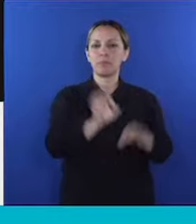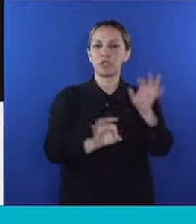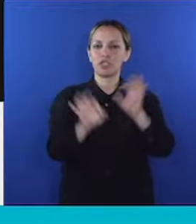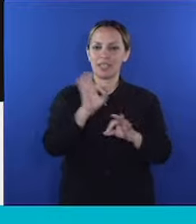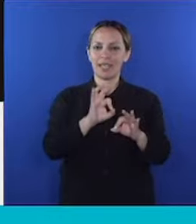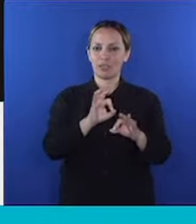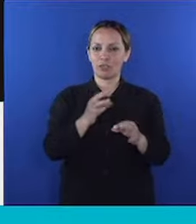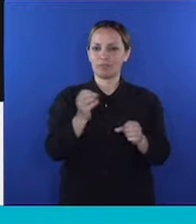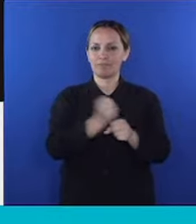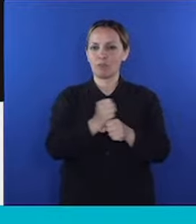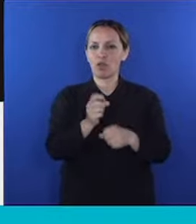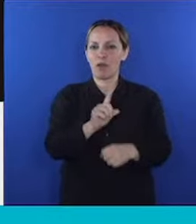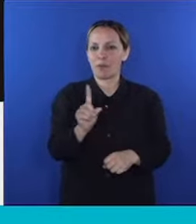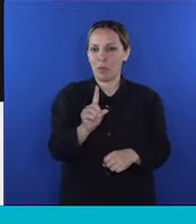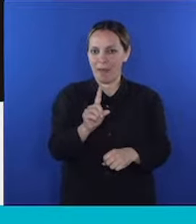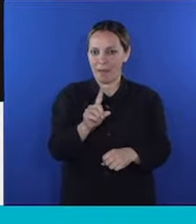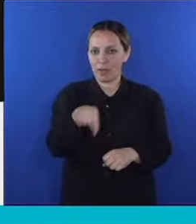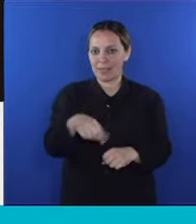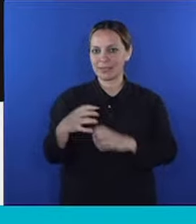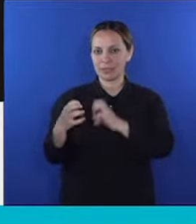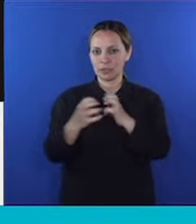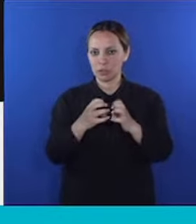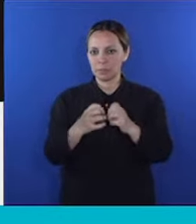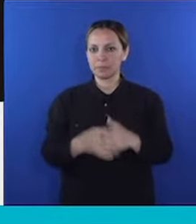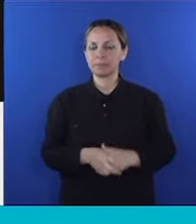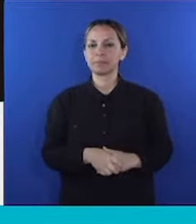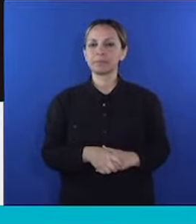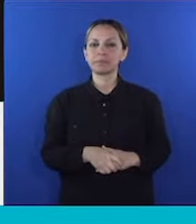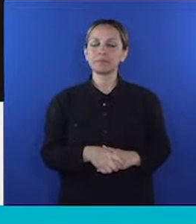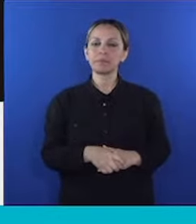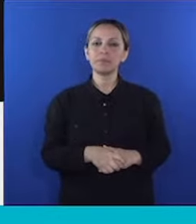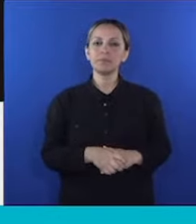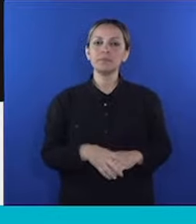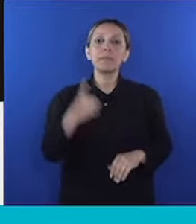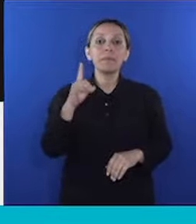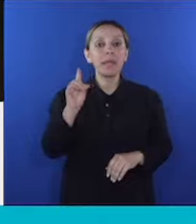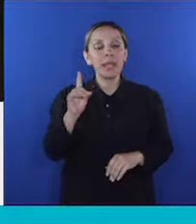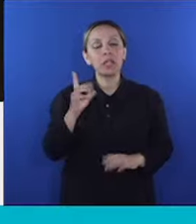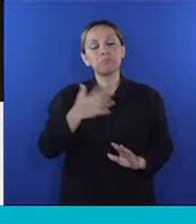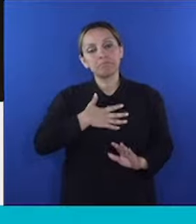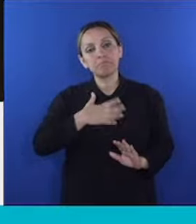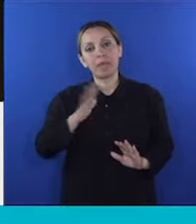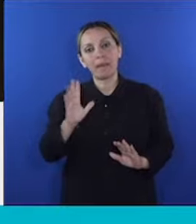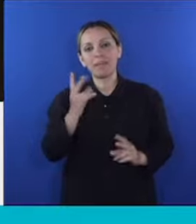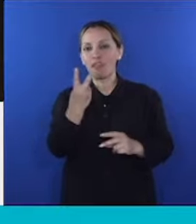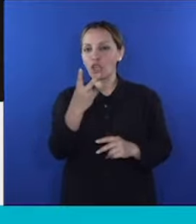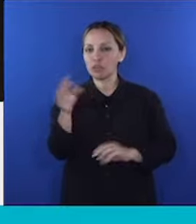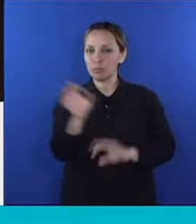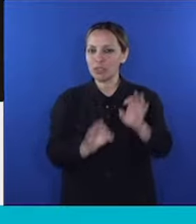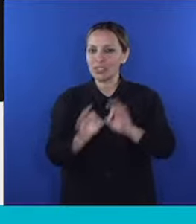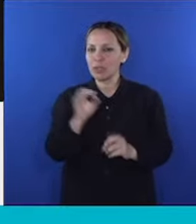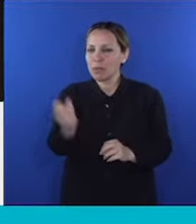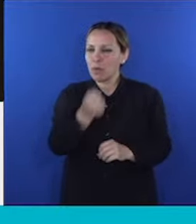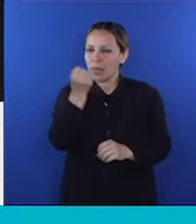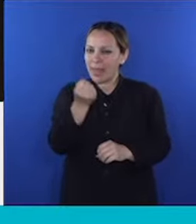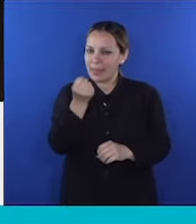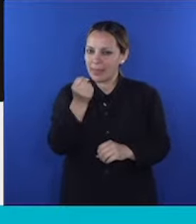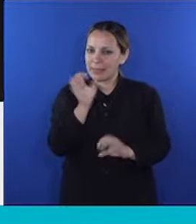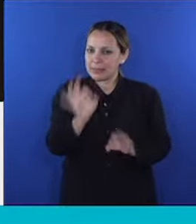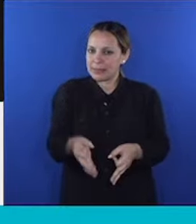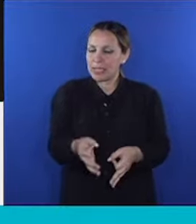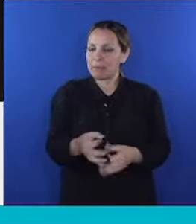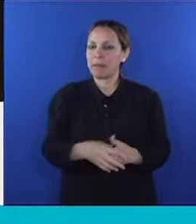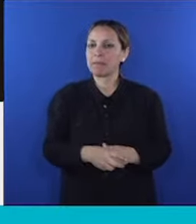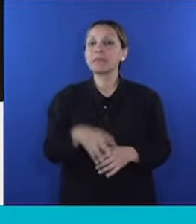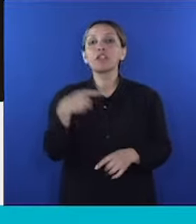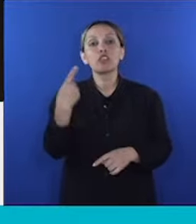aprobados en esta sesión pero que nos parece que que son muy importantes que se conozca y que vamos a